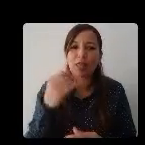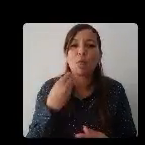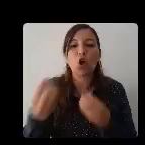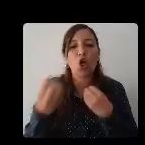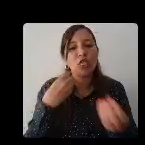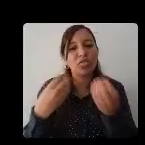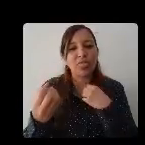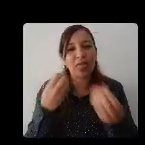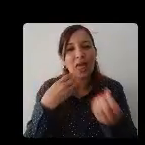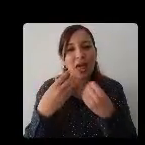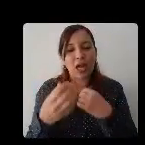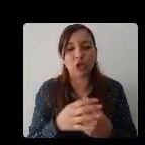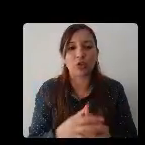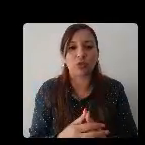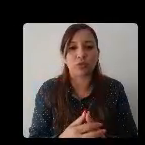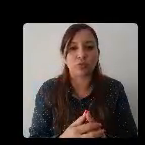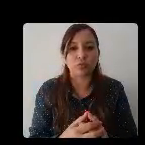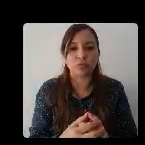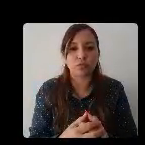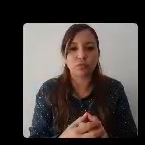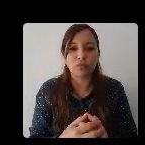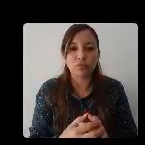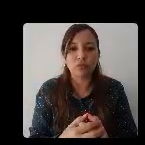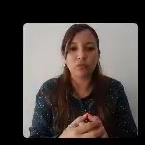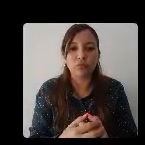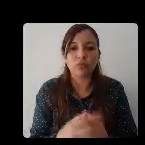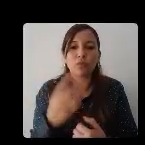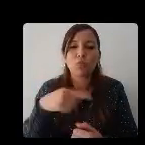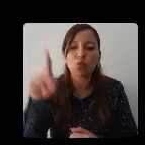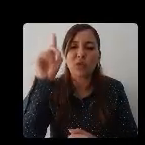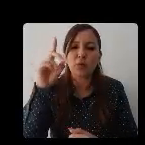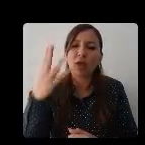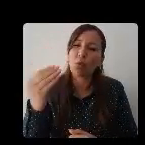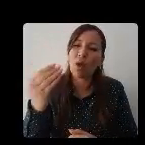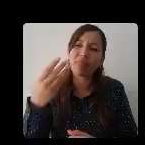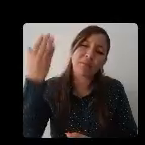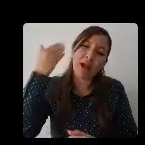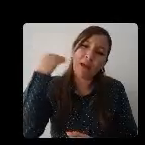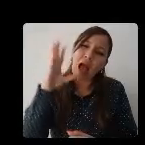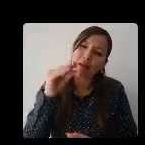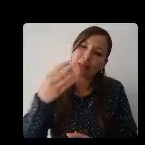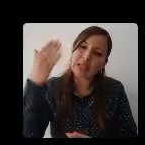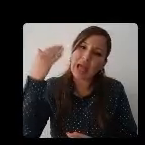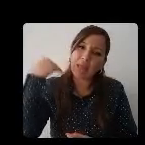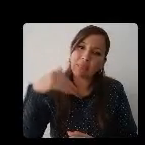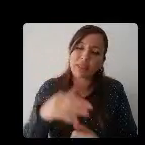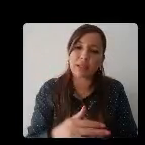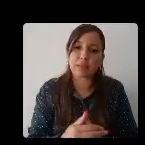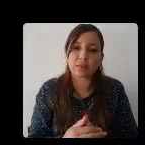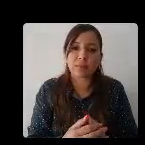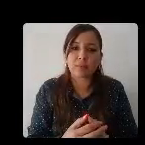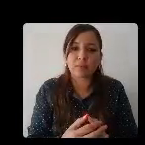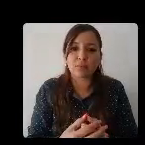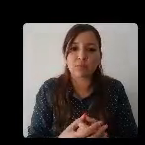que me comentaste la vez pasada es que a la par también han visto el componente digital importante, ¿no? Que ahora tienen una